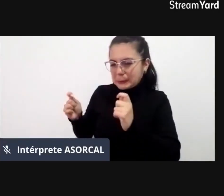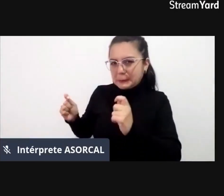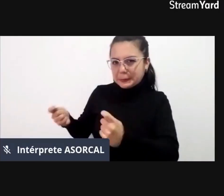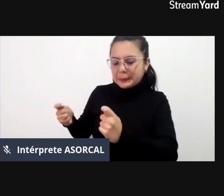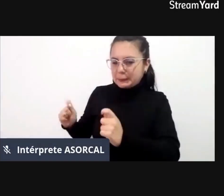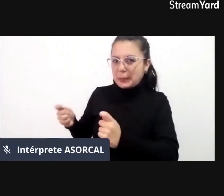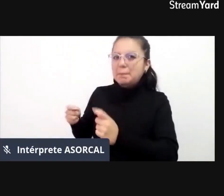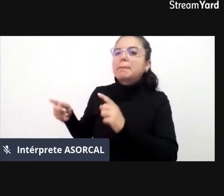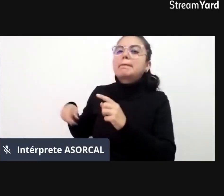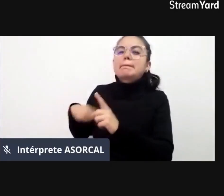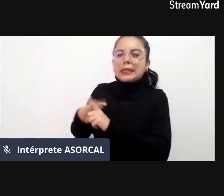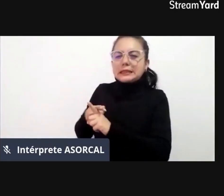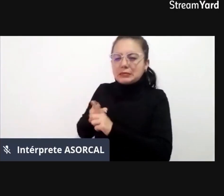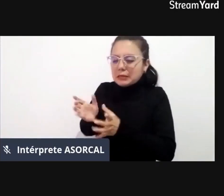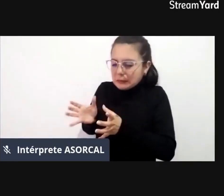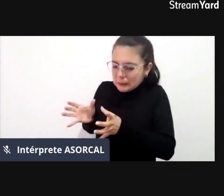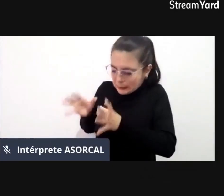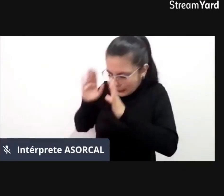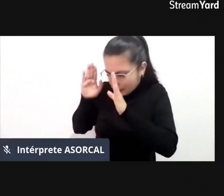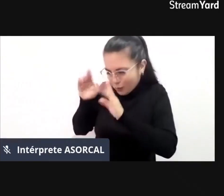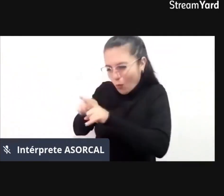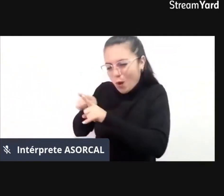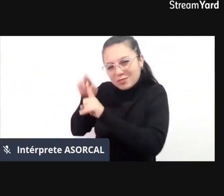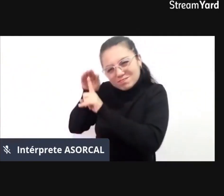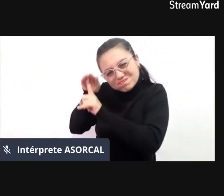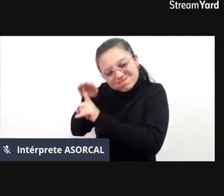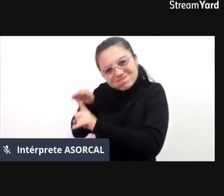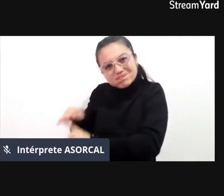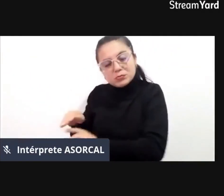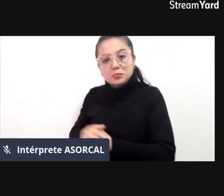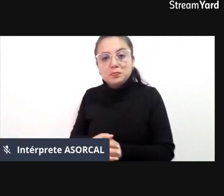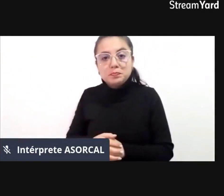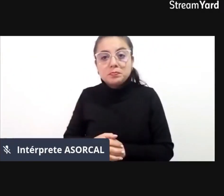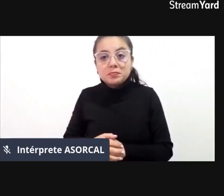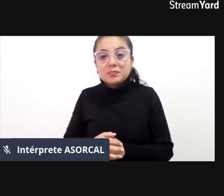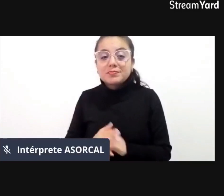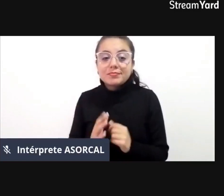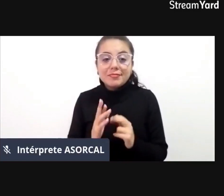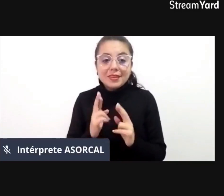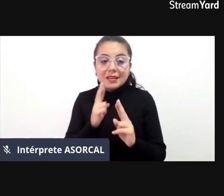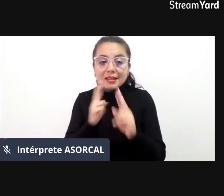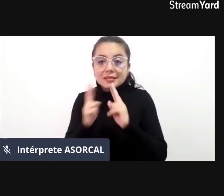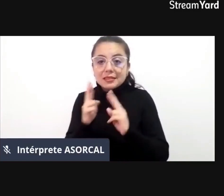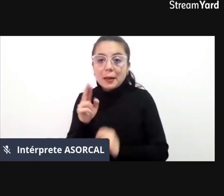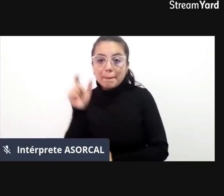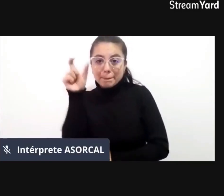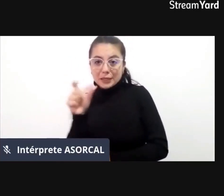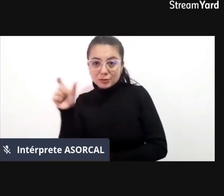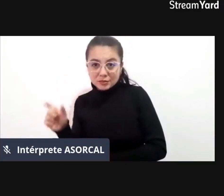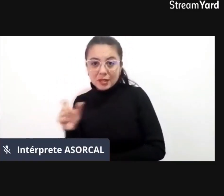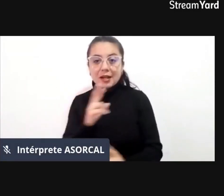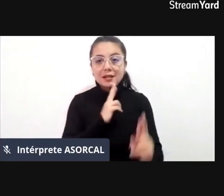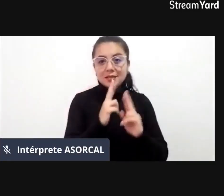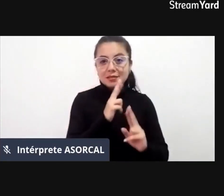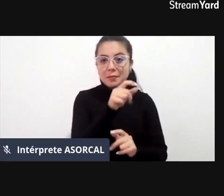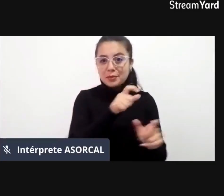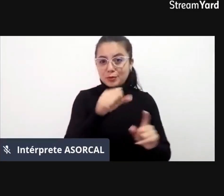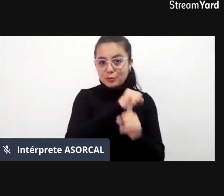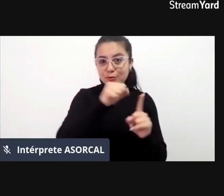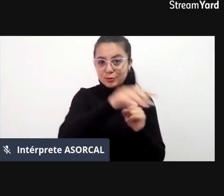intensas. Las relaciones entre las personas y las relaciones entre las personas y la sociedad, en el marco de